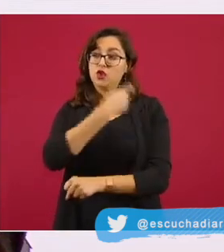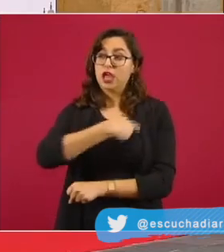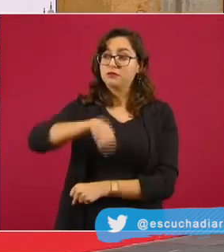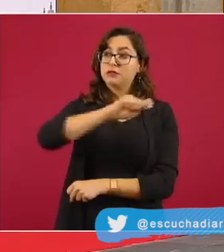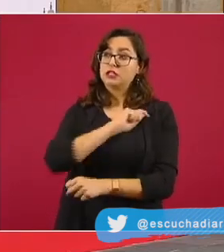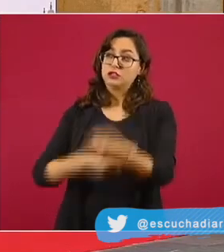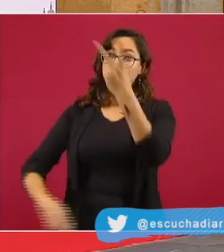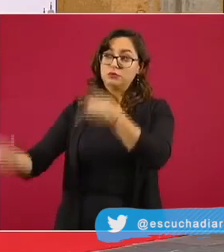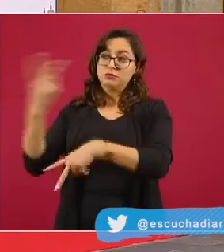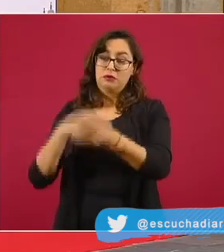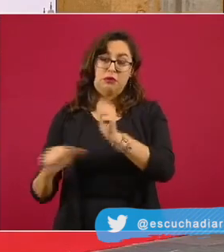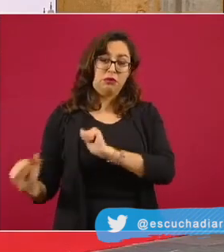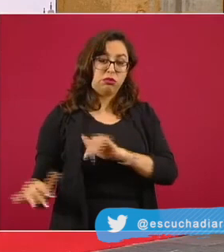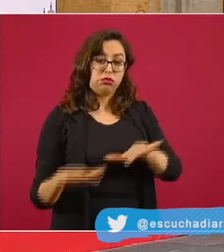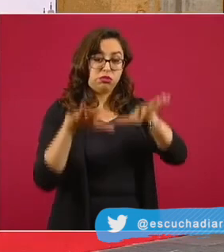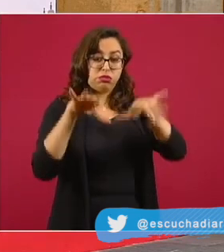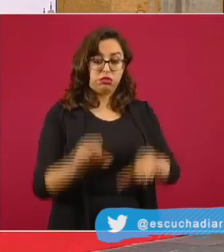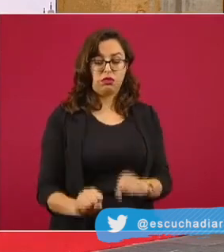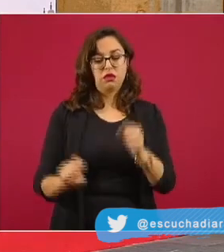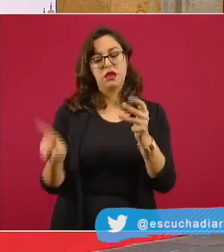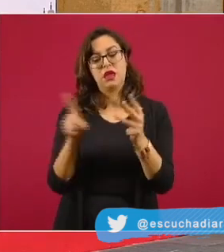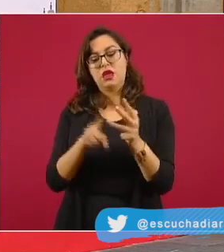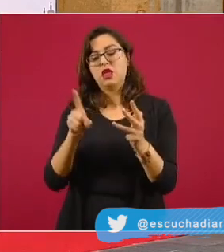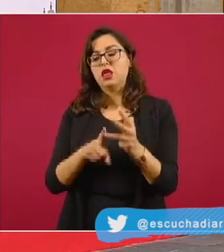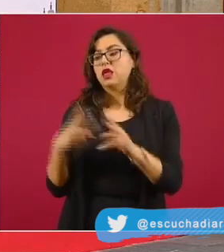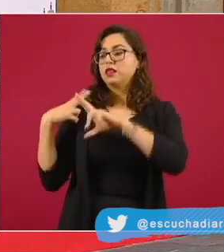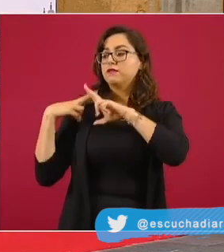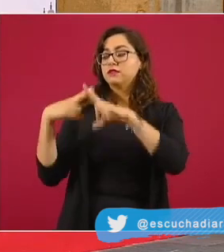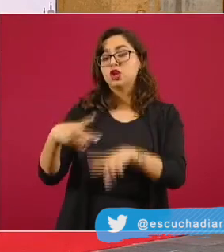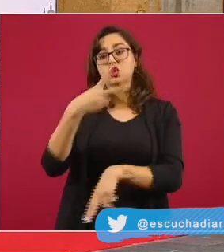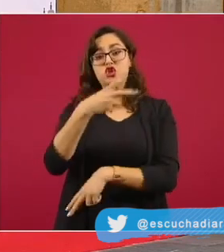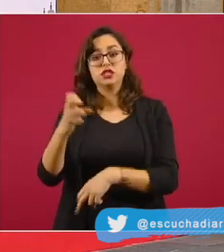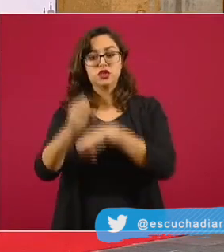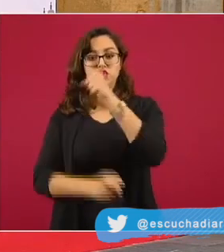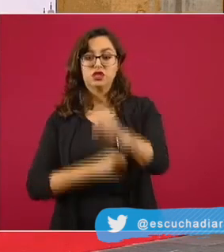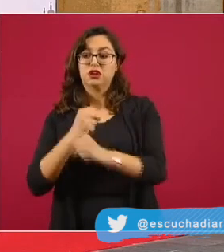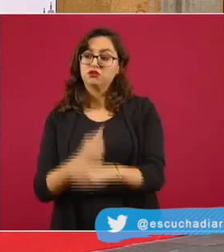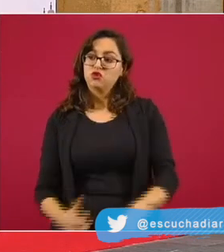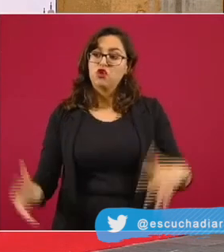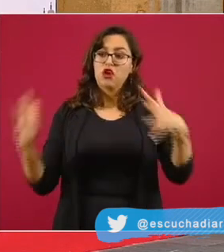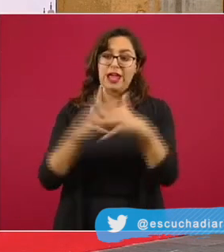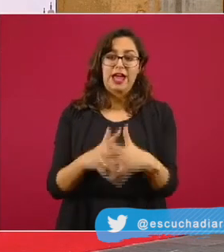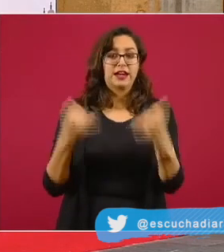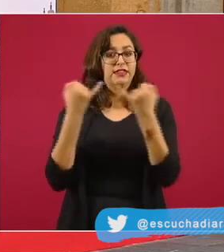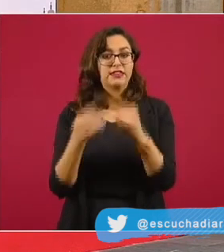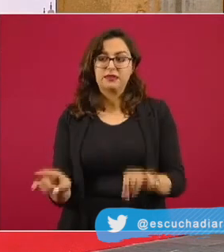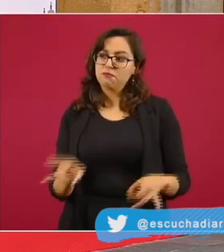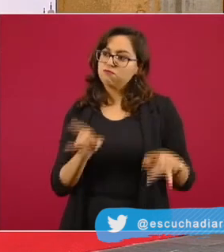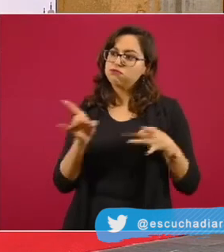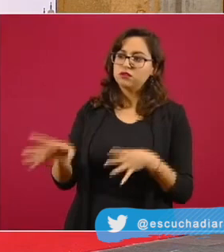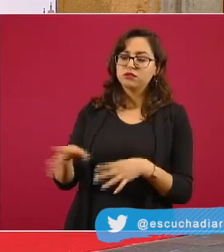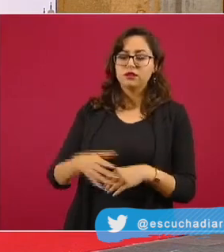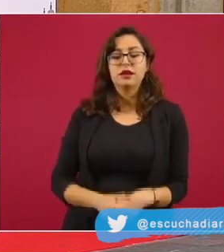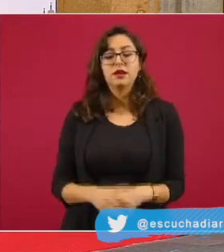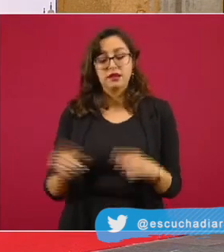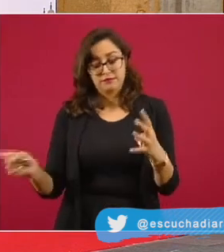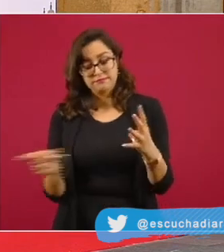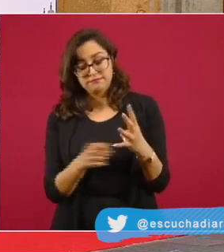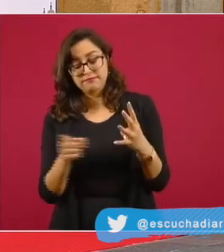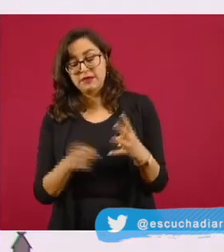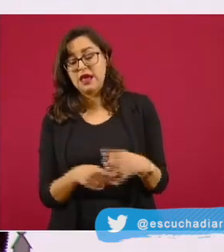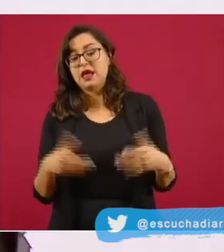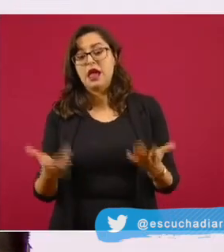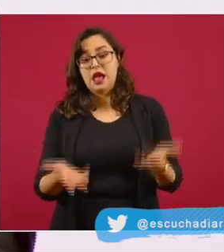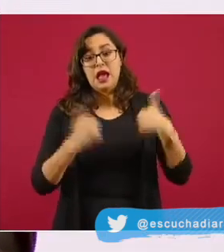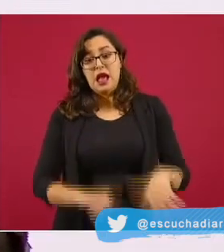años de la independencia nacional. Como alternativa al Producto Interno Bruto, se está elaborando el